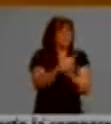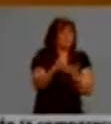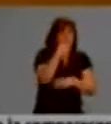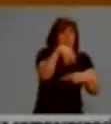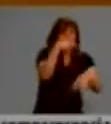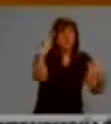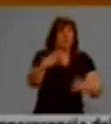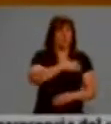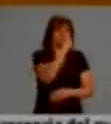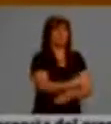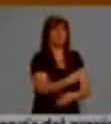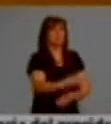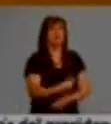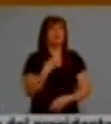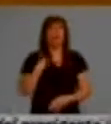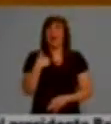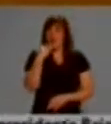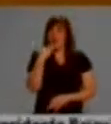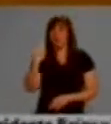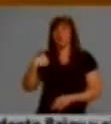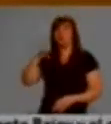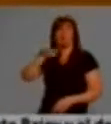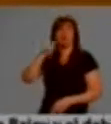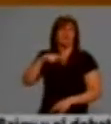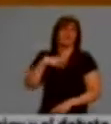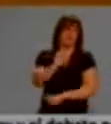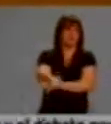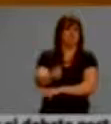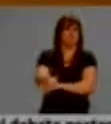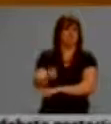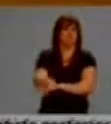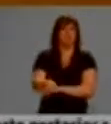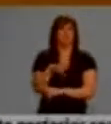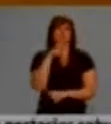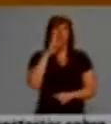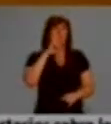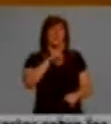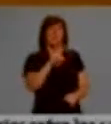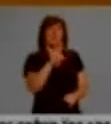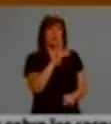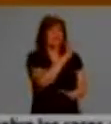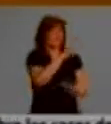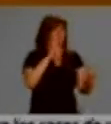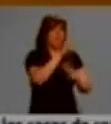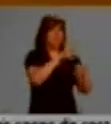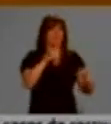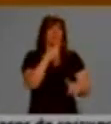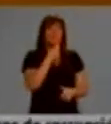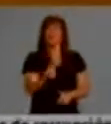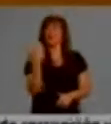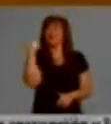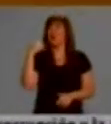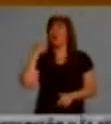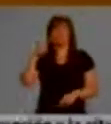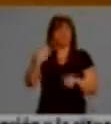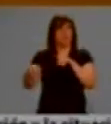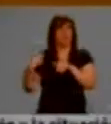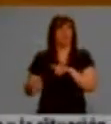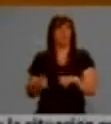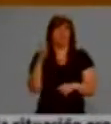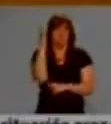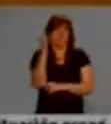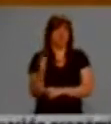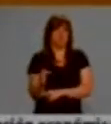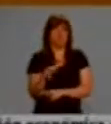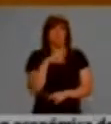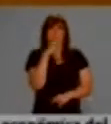ignoran todo lo que se desmiente, los que ven delitos con la misma facilidad con que antes veían brotes verdes, los